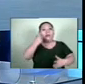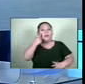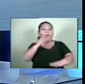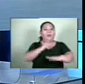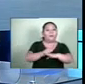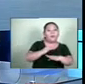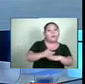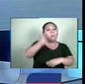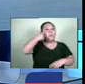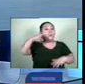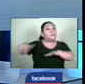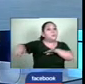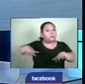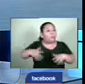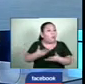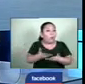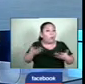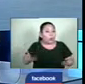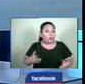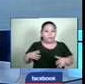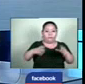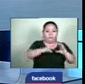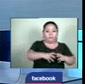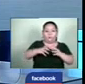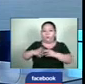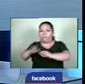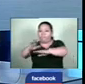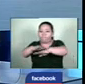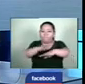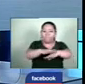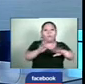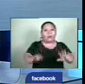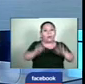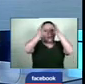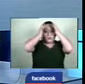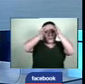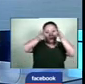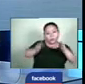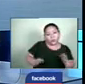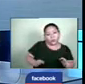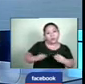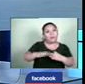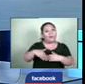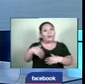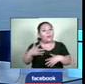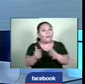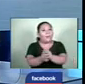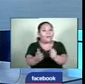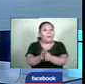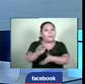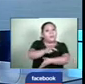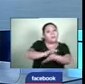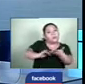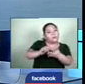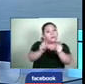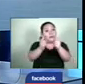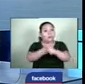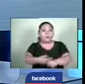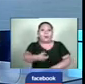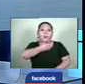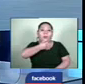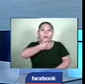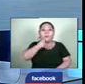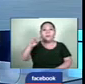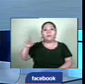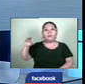Desastres, organizaciones hacen un llamado a tomar medidas encaminadas a disminuir el impacto del cambio climático. El periodista